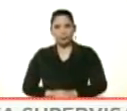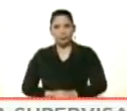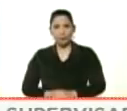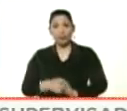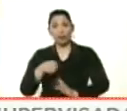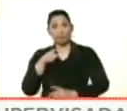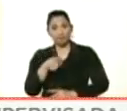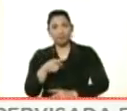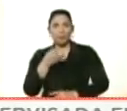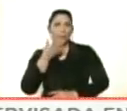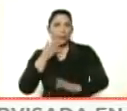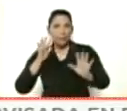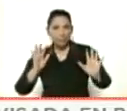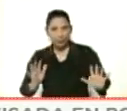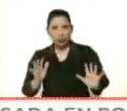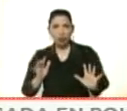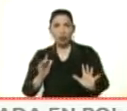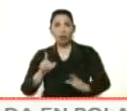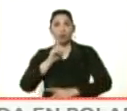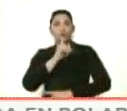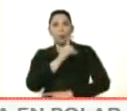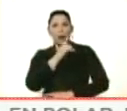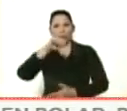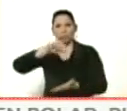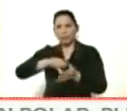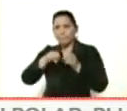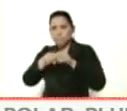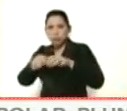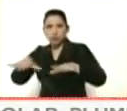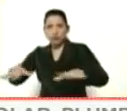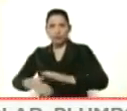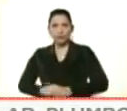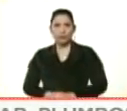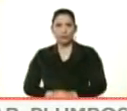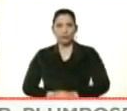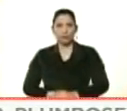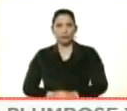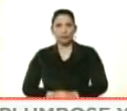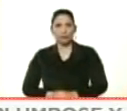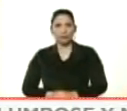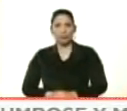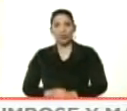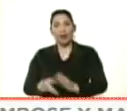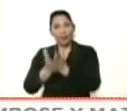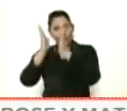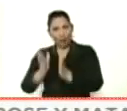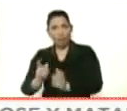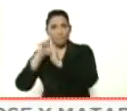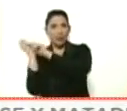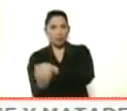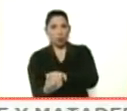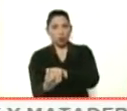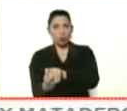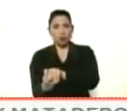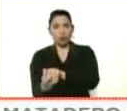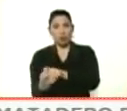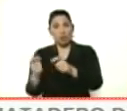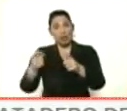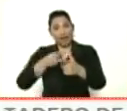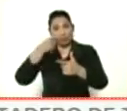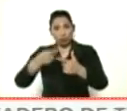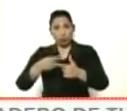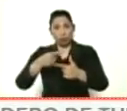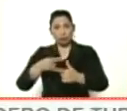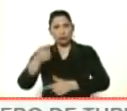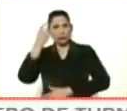por ponerte un ejemplo, la génesis del llamado foco de la academia de béisbol. Realmente, en una fecha